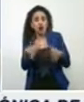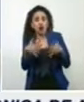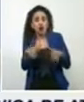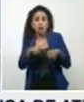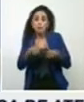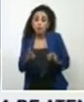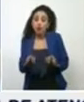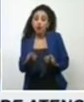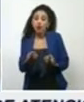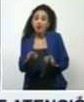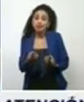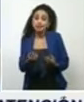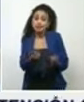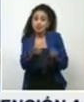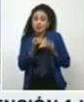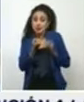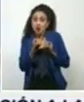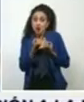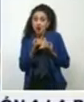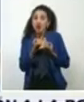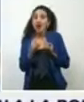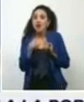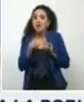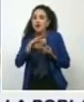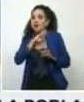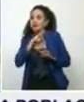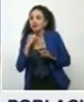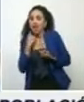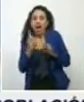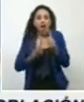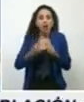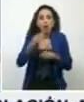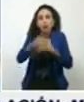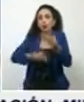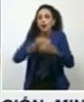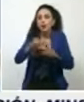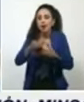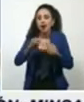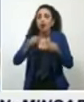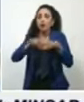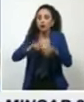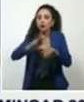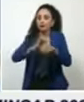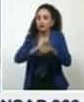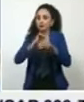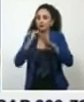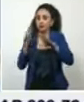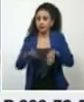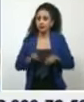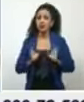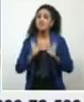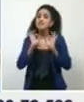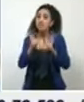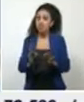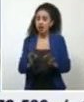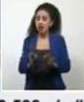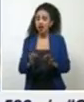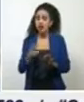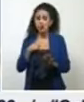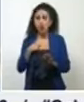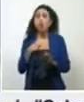esta información. Es cierto, y no minimizo la importancia que